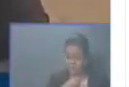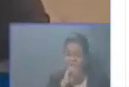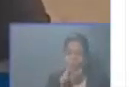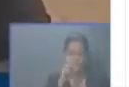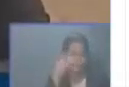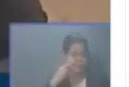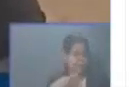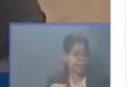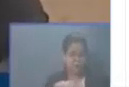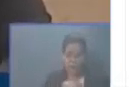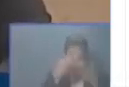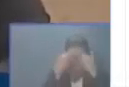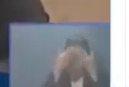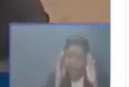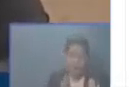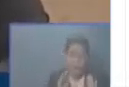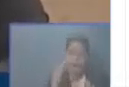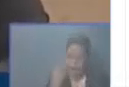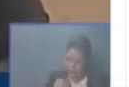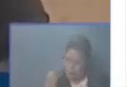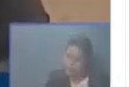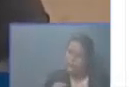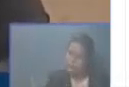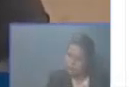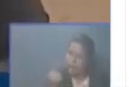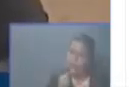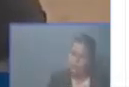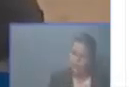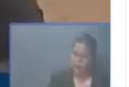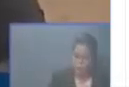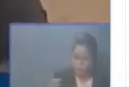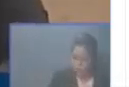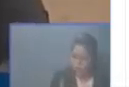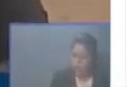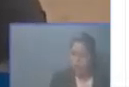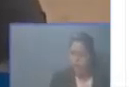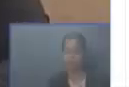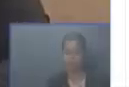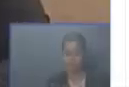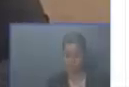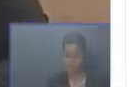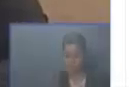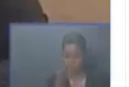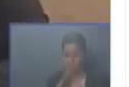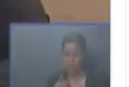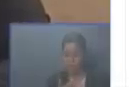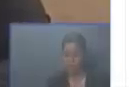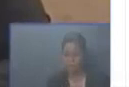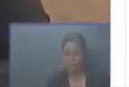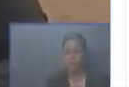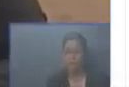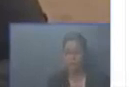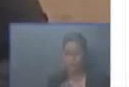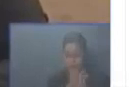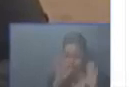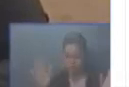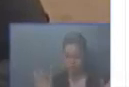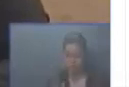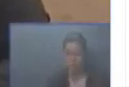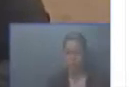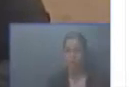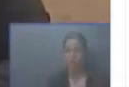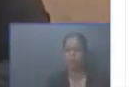revelar mi dirección y mostrar fotos de mi casa ha puesto en riesgo a mi familia, algo sagrado para mí. ¿Y por qué la ha puesto en riesgo?